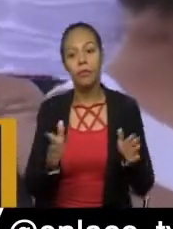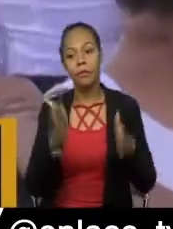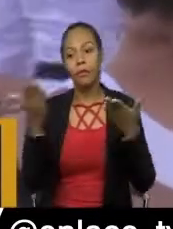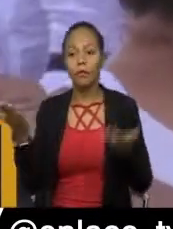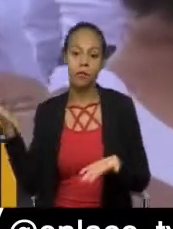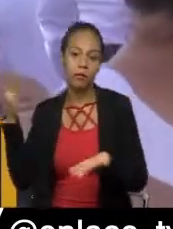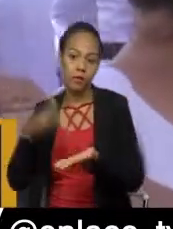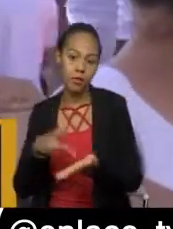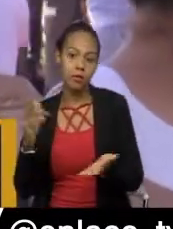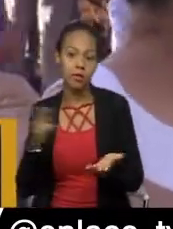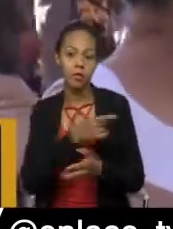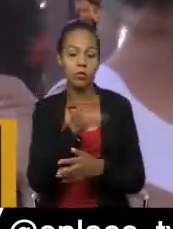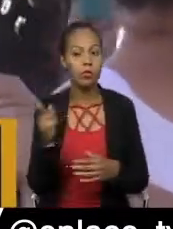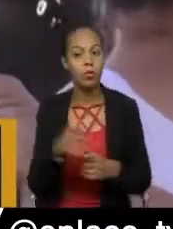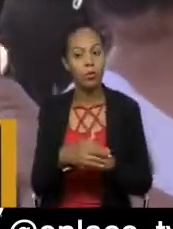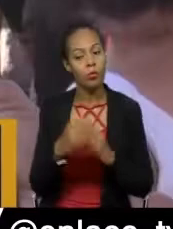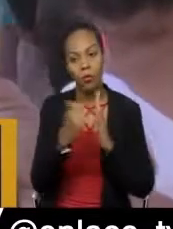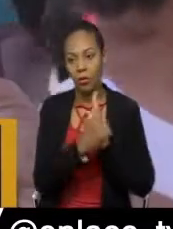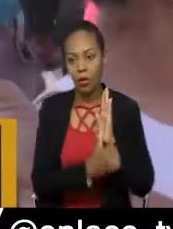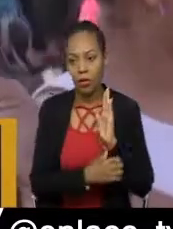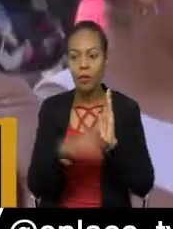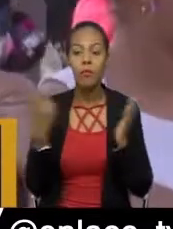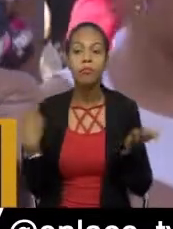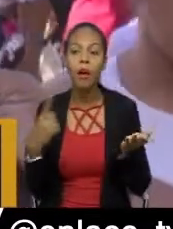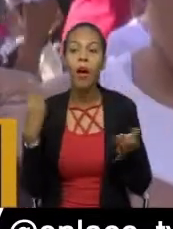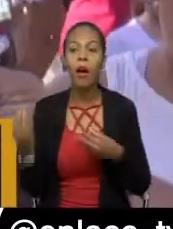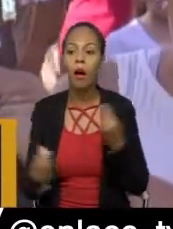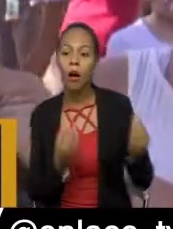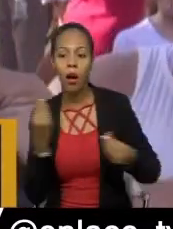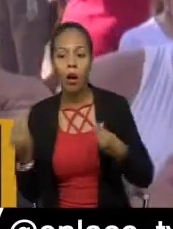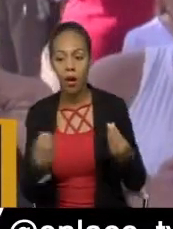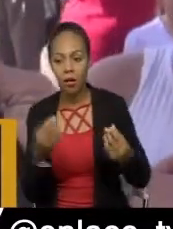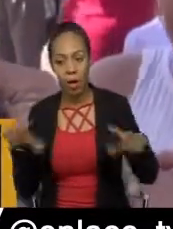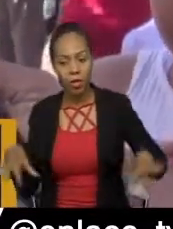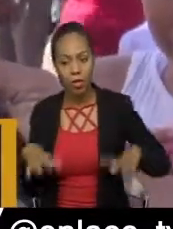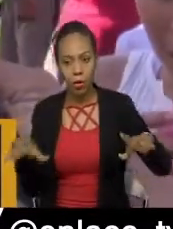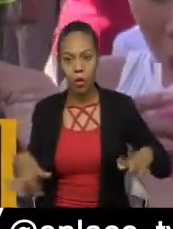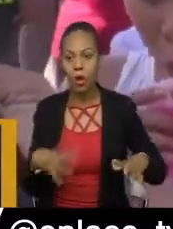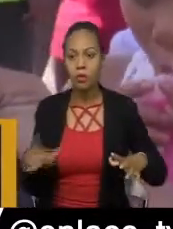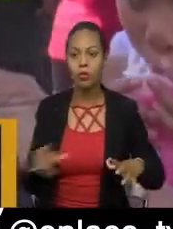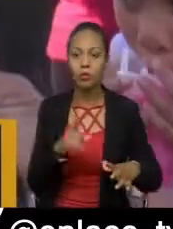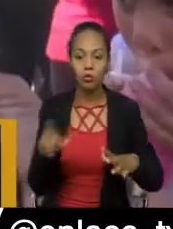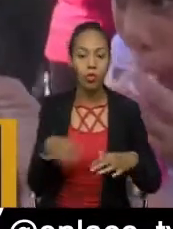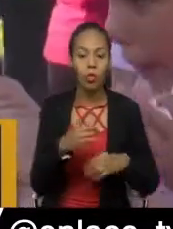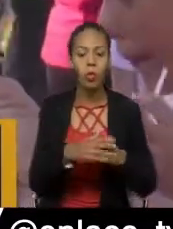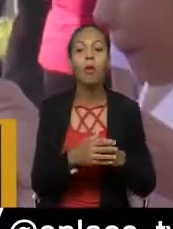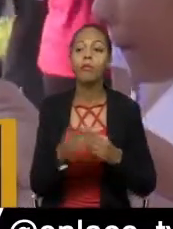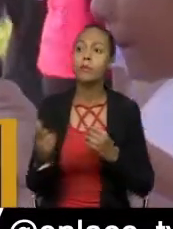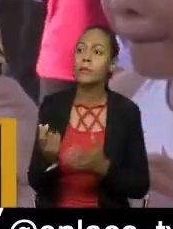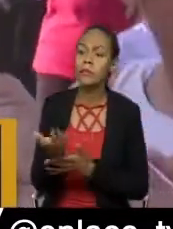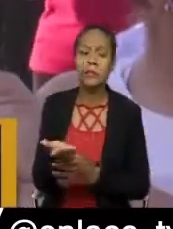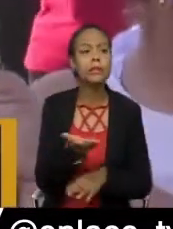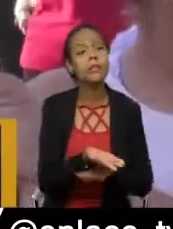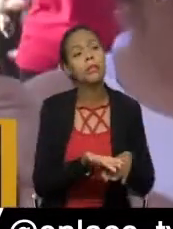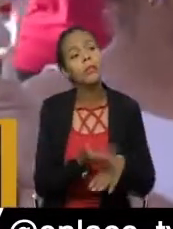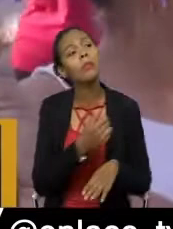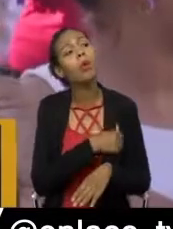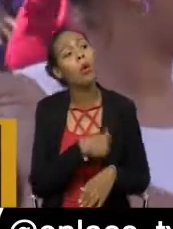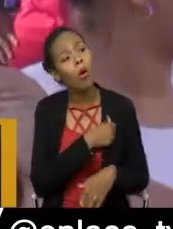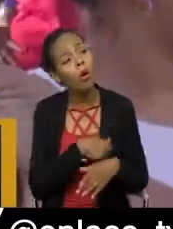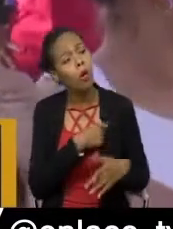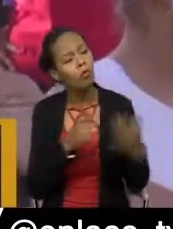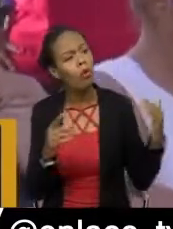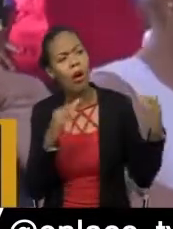propuesta que le hacemos a nuestro señor alcalde, porque definitivamente pues nos exigen un centro de bienestar animal, pero consideramos